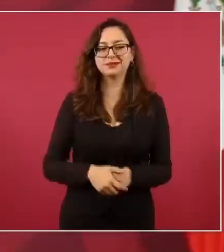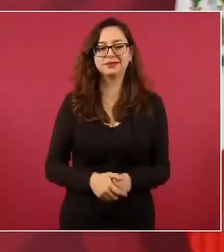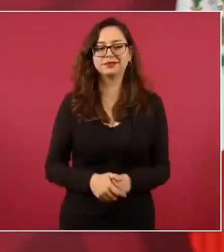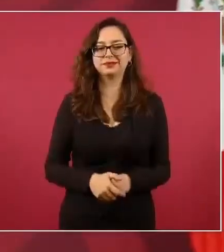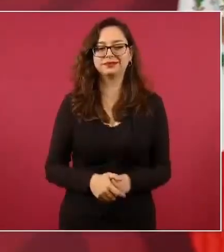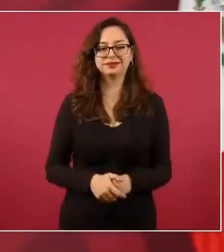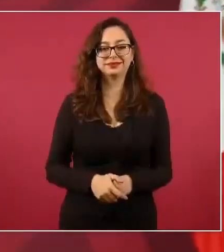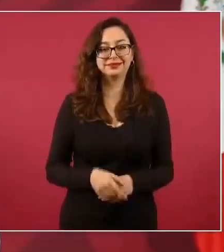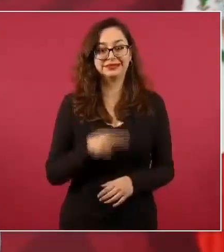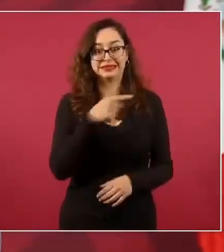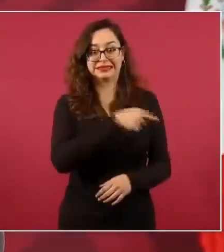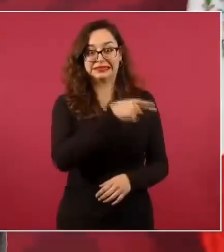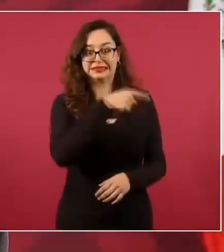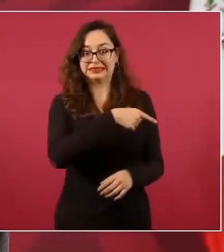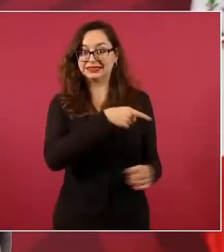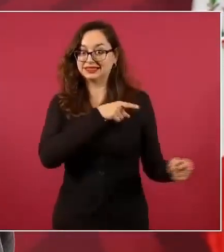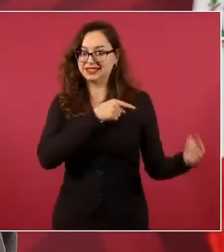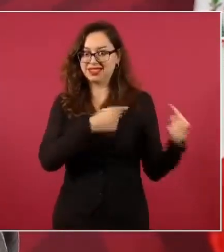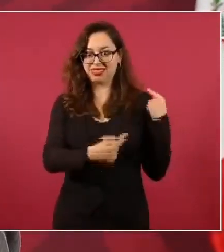Es que este es